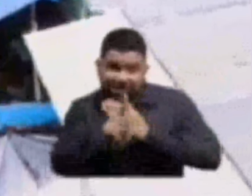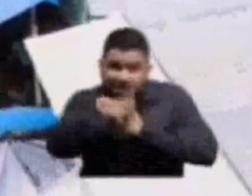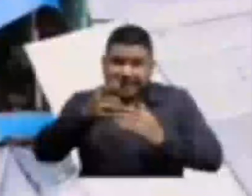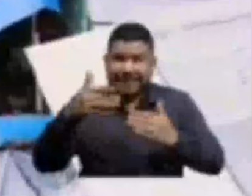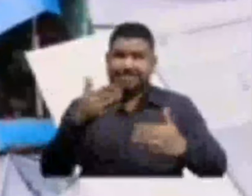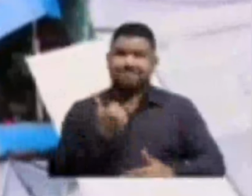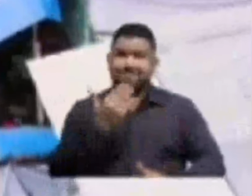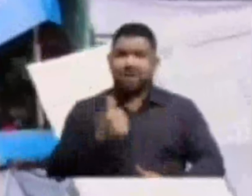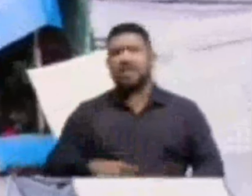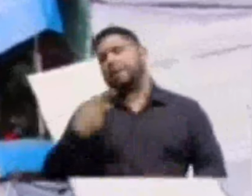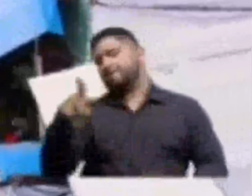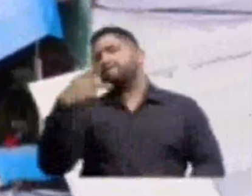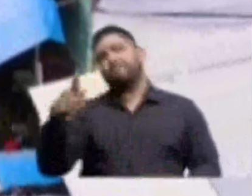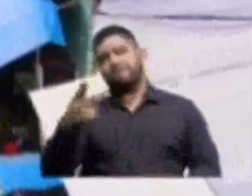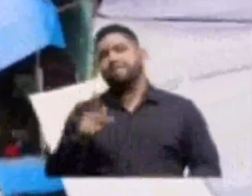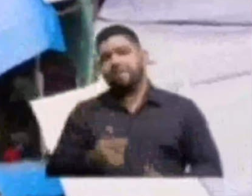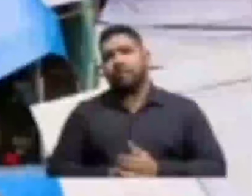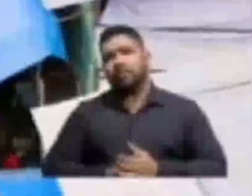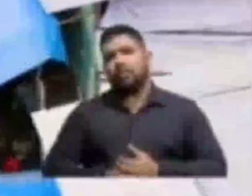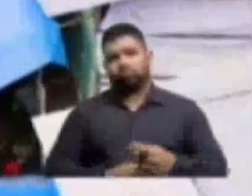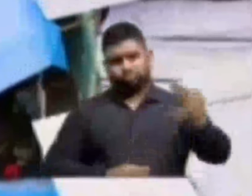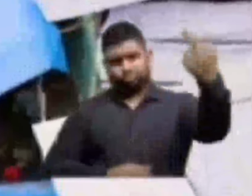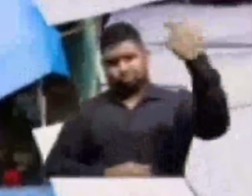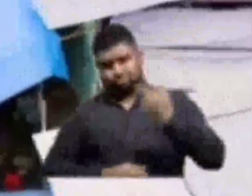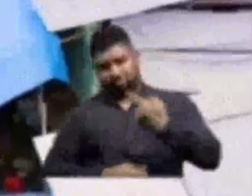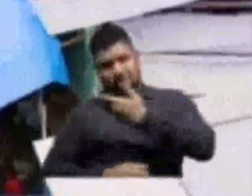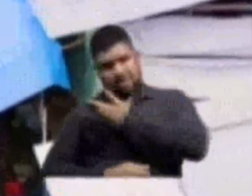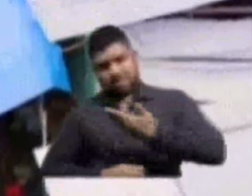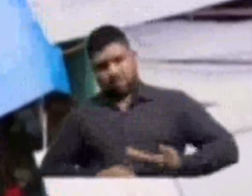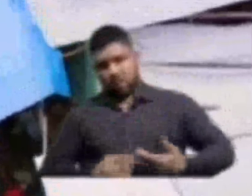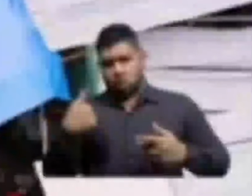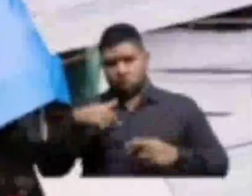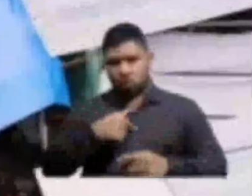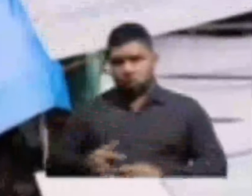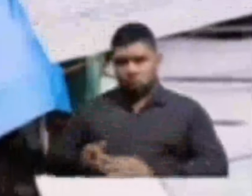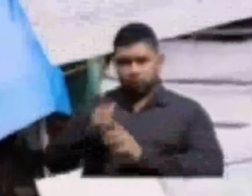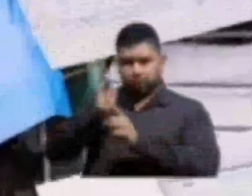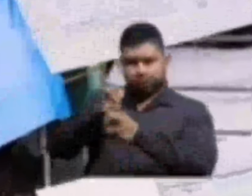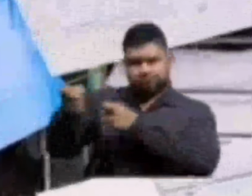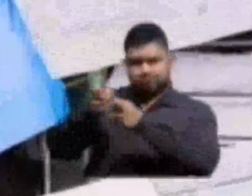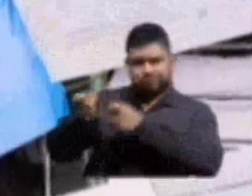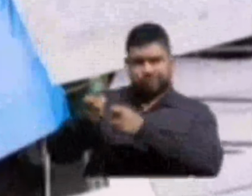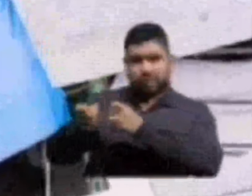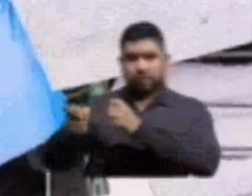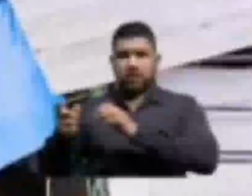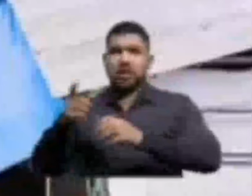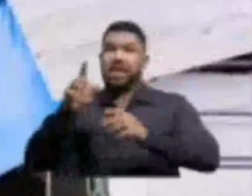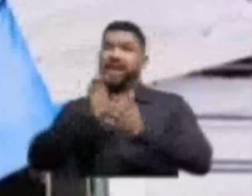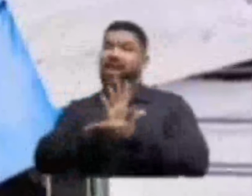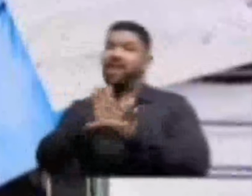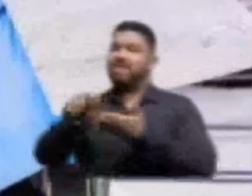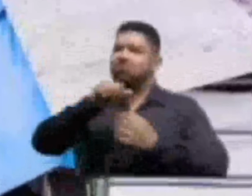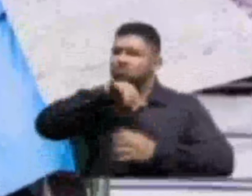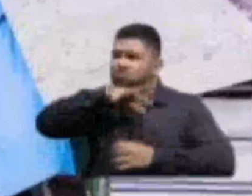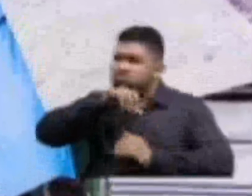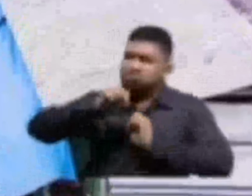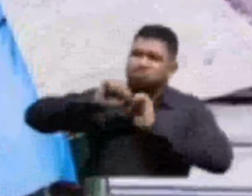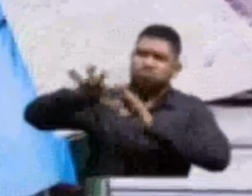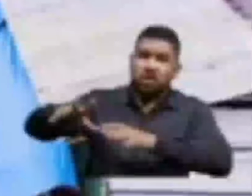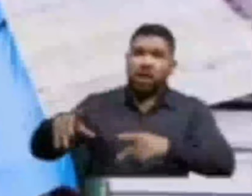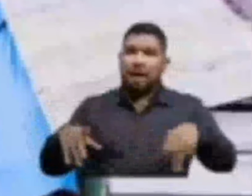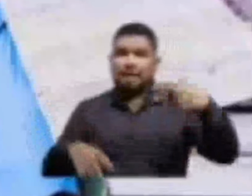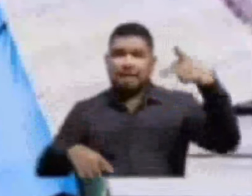Seguiremos haciendo Nuestro esfuerzo y cumpliendo con la instrucción del señor presidente de canalizar y evitar que la contaminación y los peligros se expandan por el